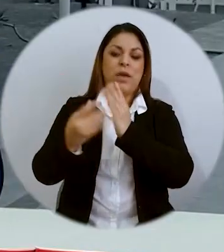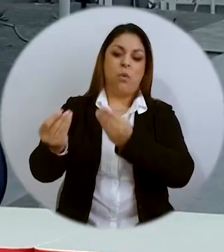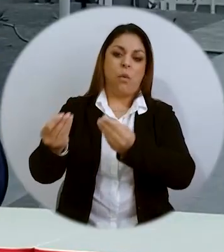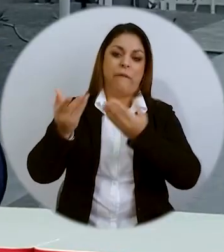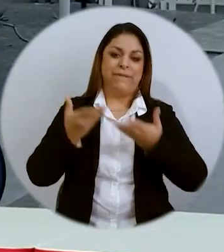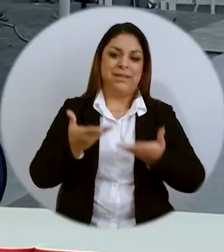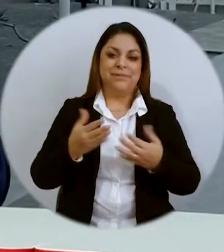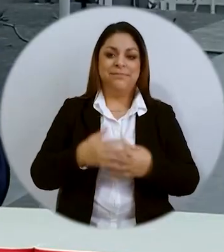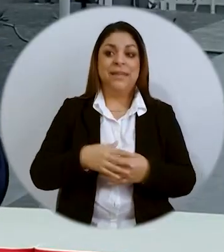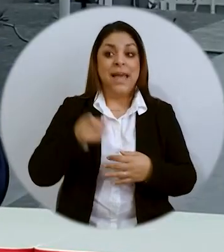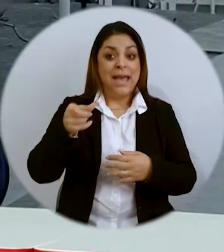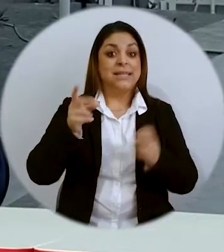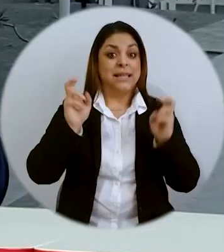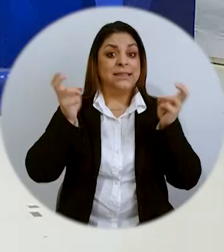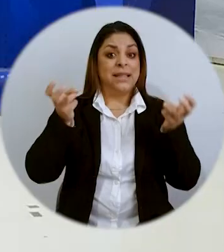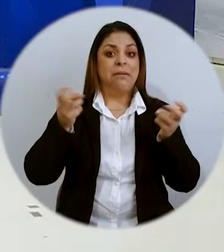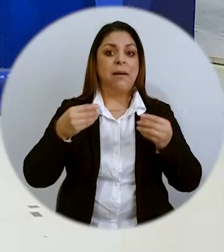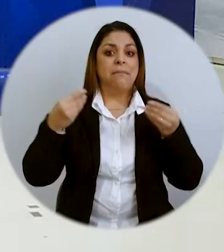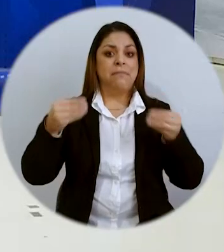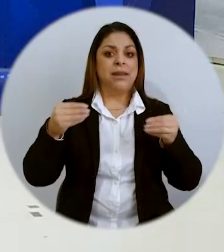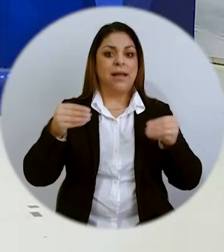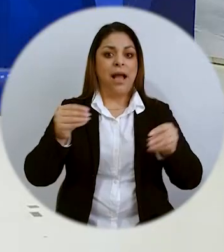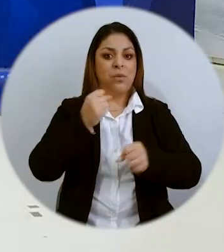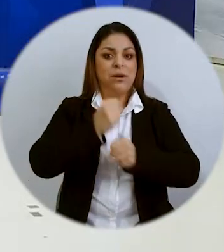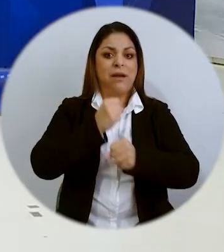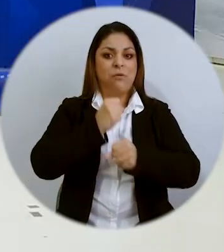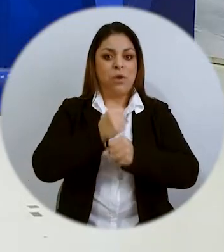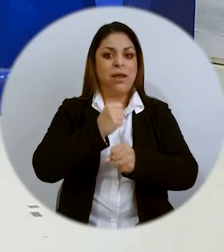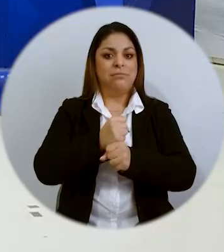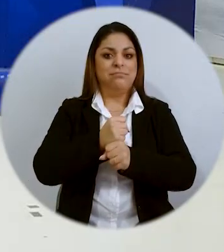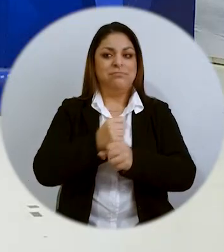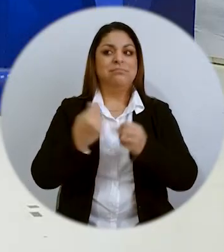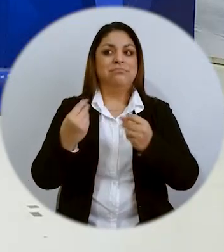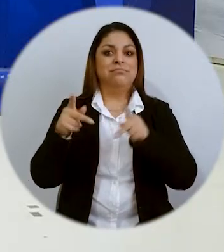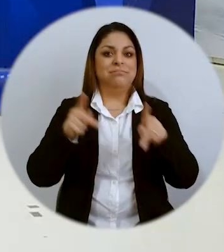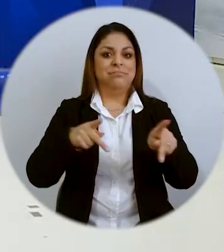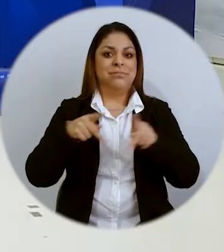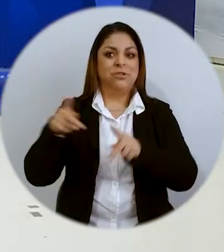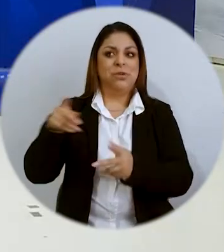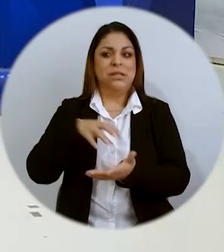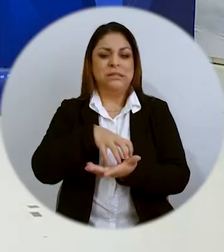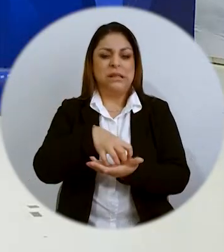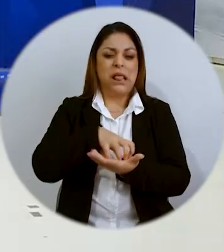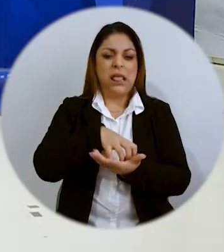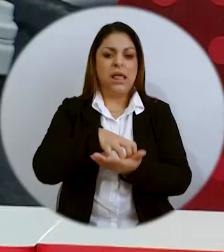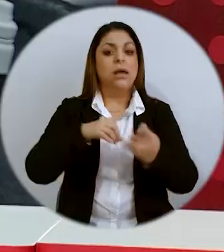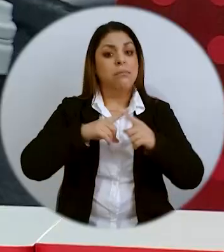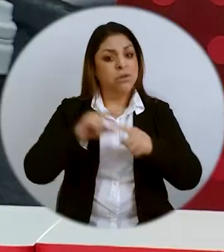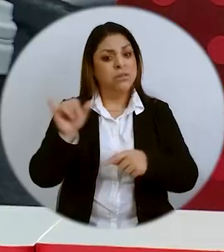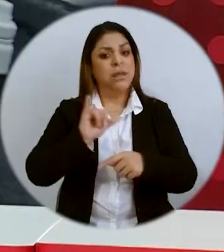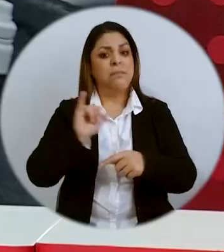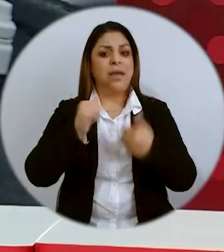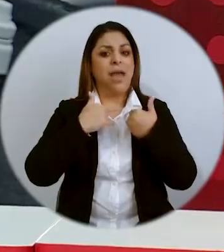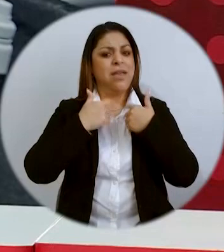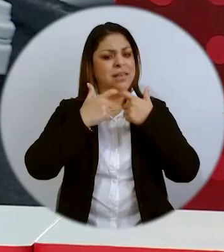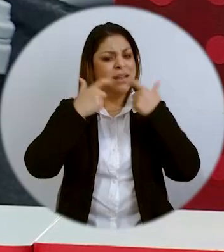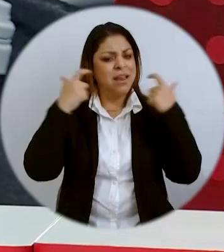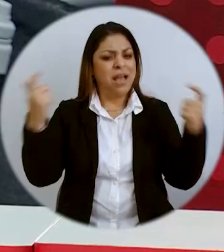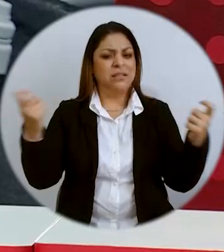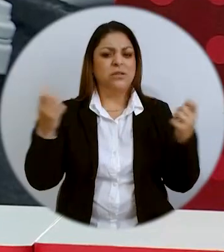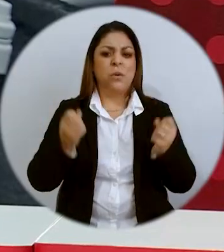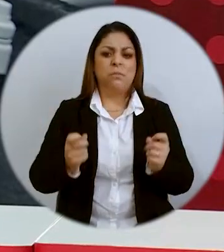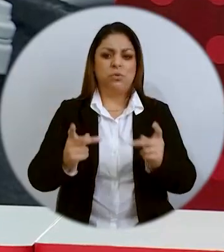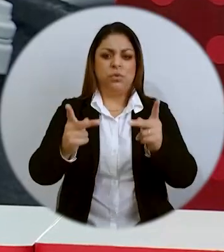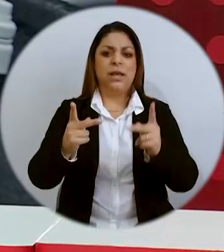tecnológicas les ofrece. Sí, ese tema del mercado laboral inquieta a muchas personas, no obstante también abre